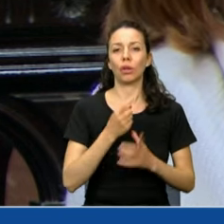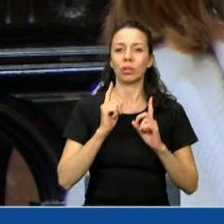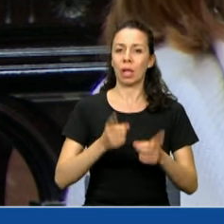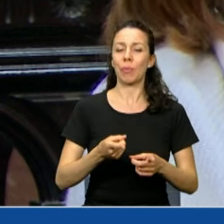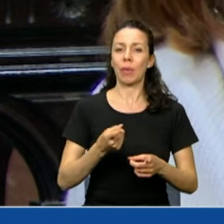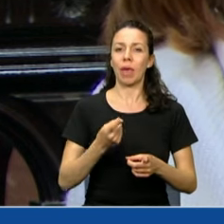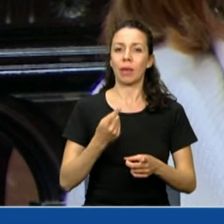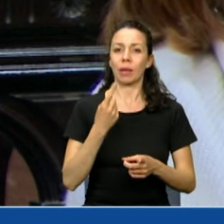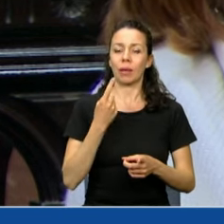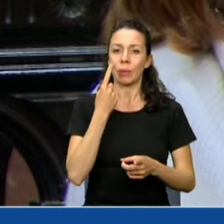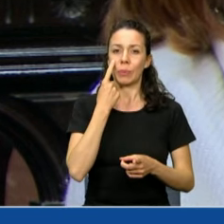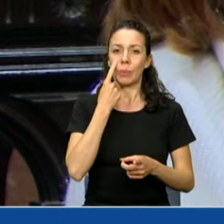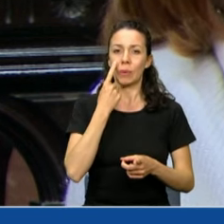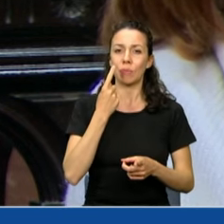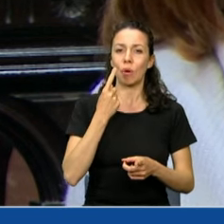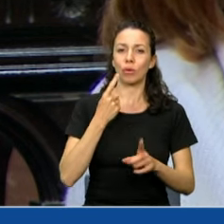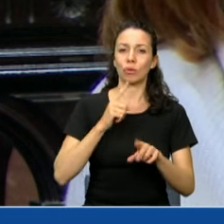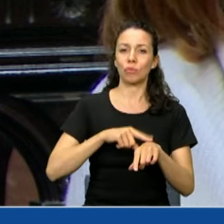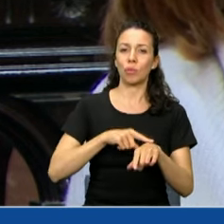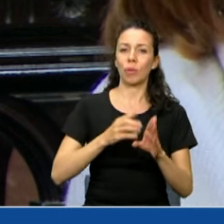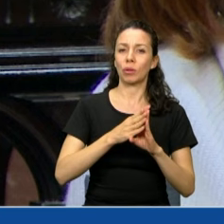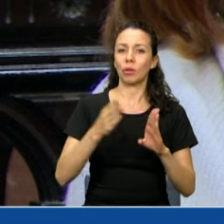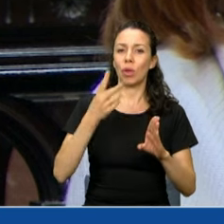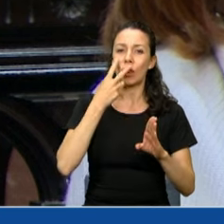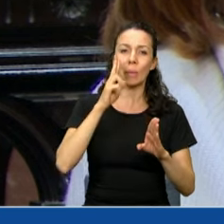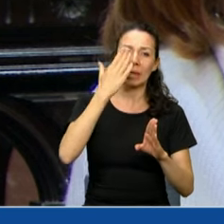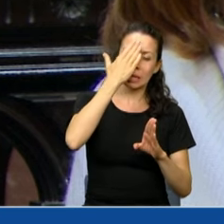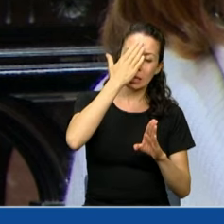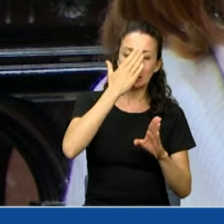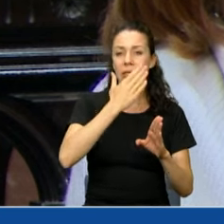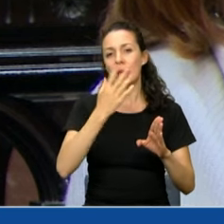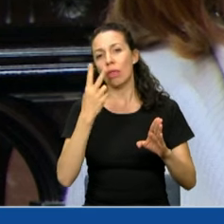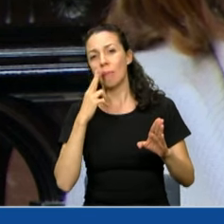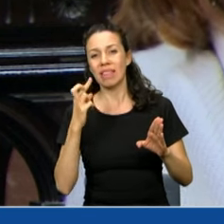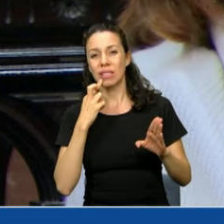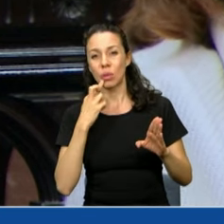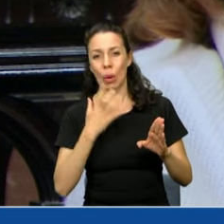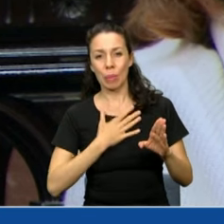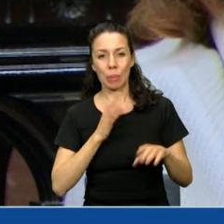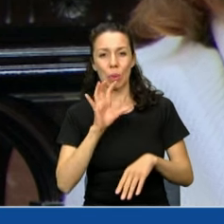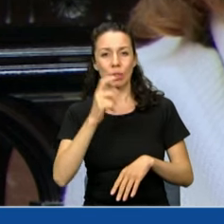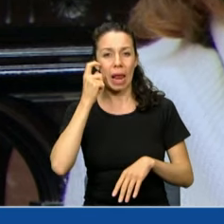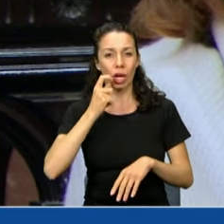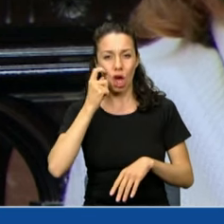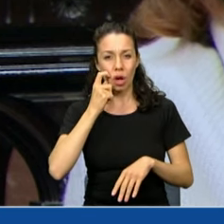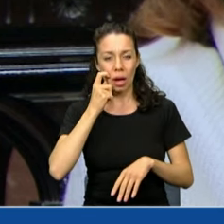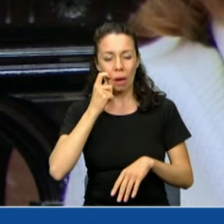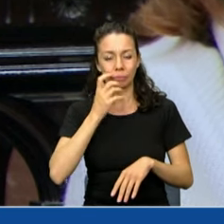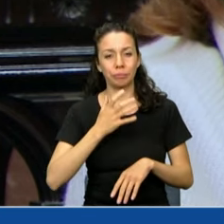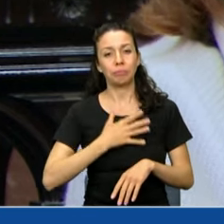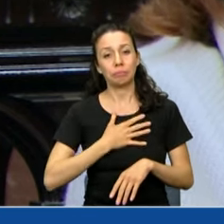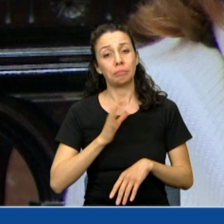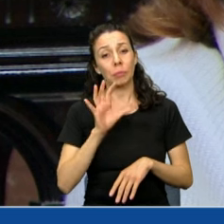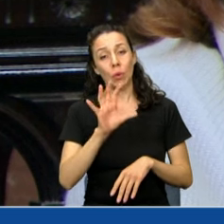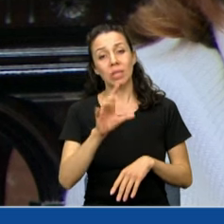vivimos en el año 2015 al 2019 en la provincia de La Rioja la provincia de La Rioja el